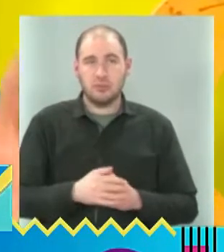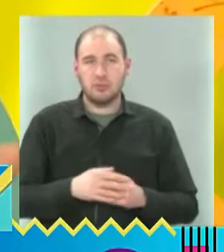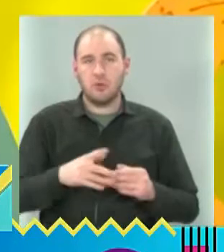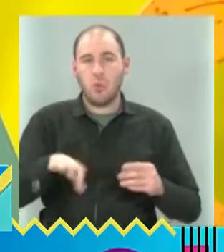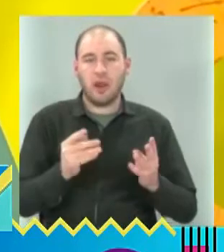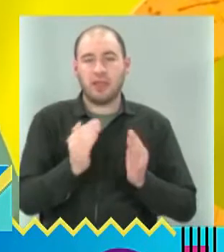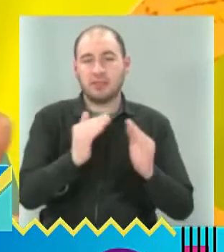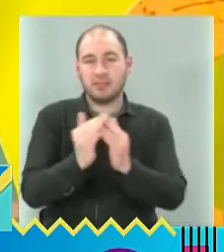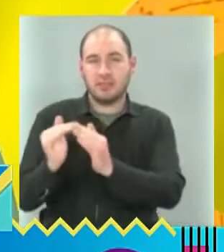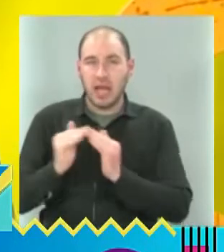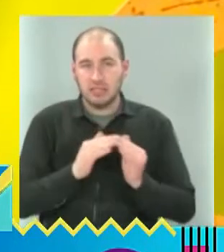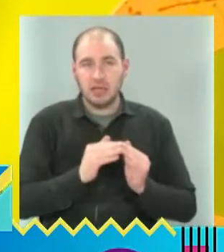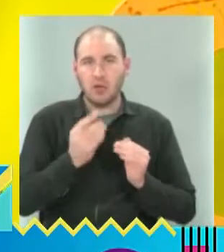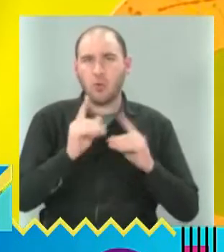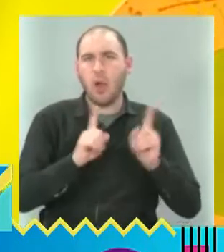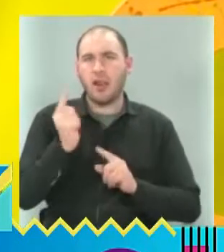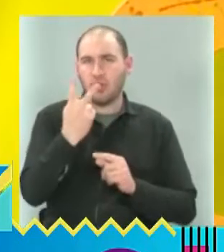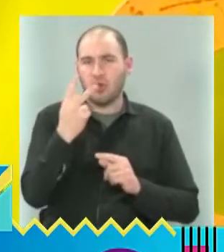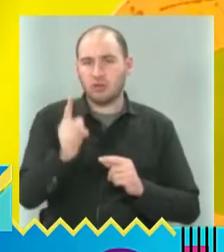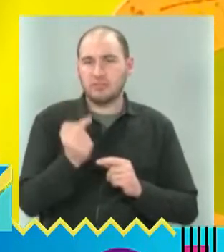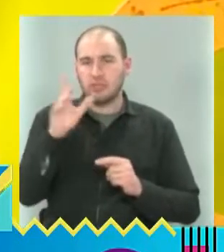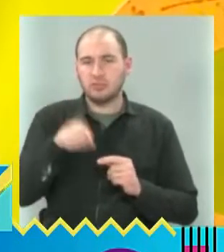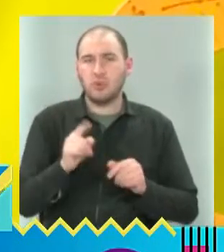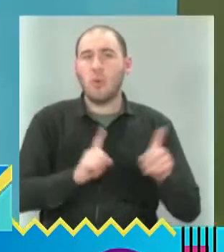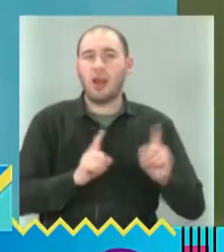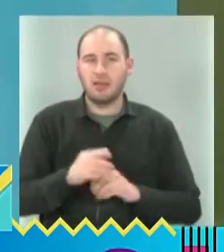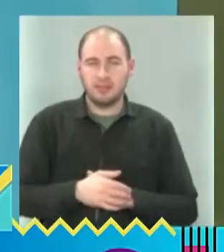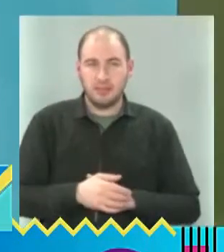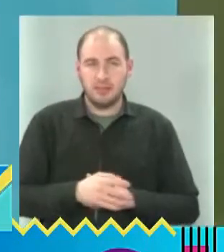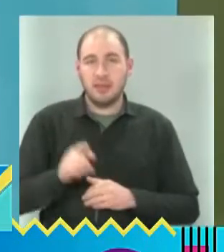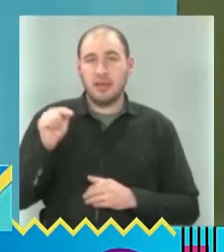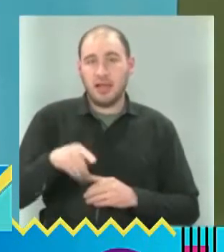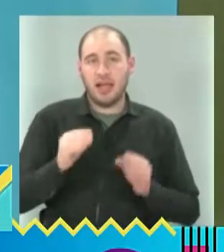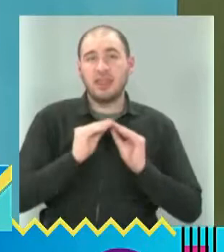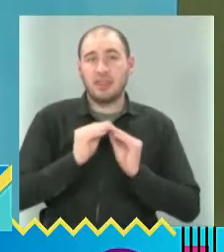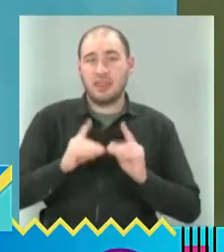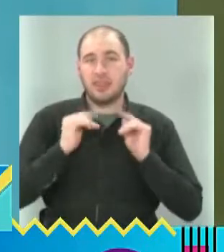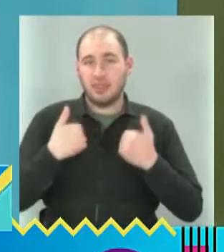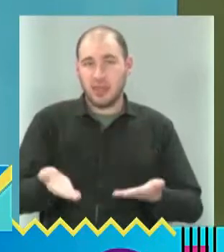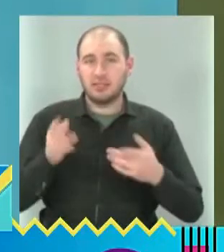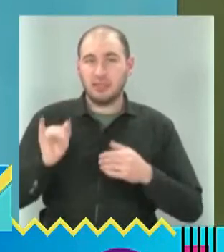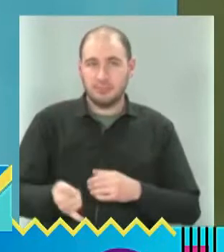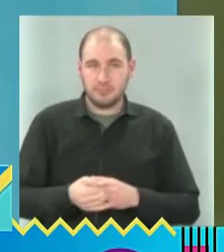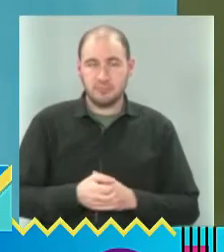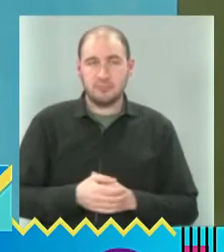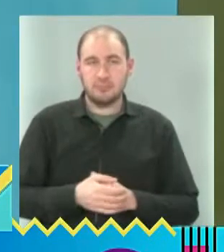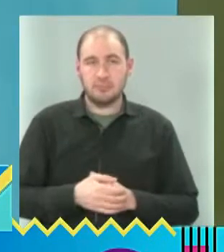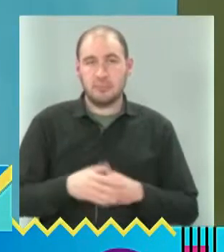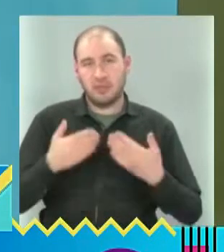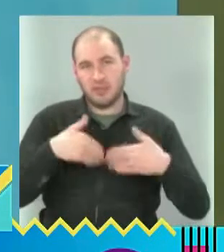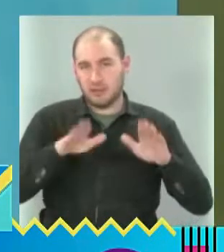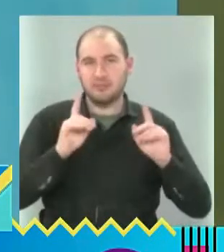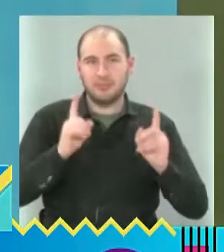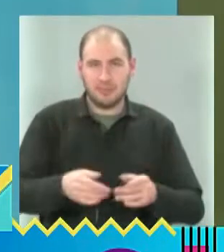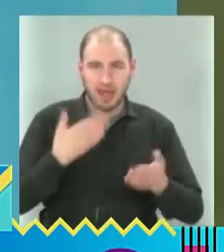complejo habitacional, ¿cuál sería el 2,5%? Bien, entonces hay que dar ese debate también, debemos, lo dejamos